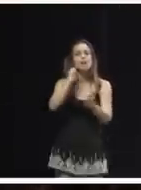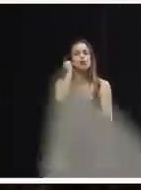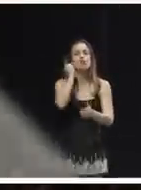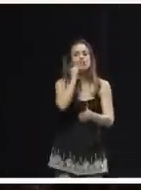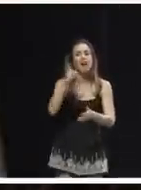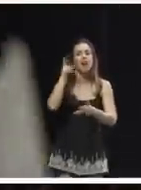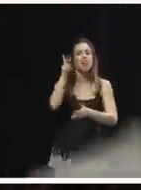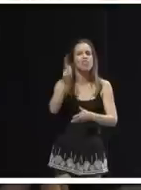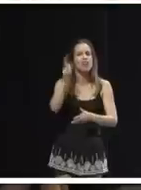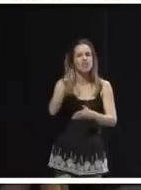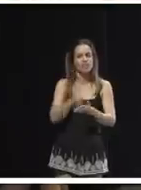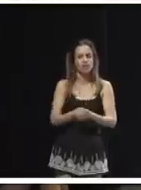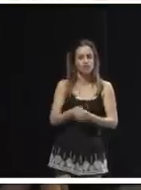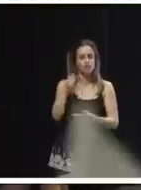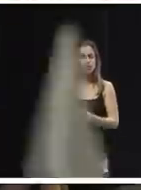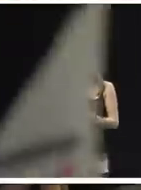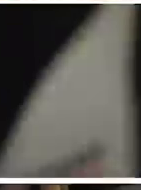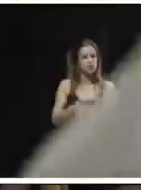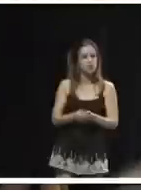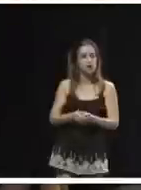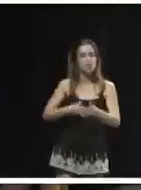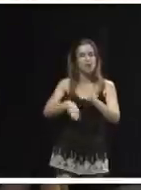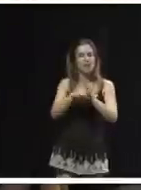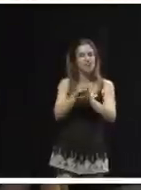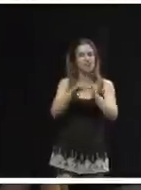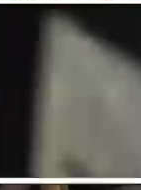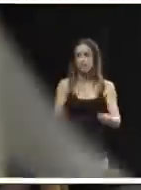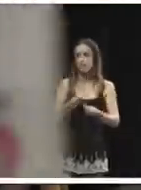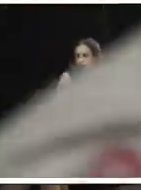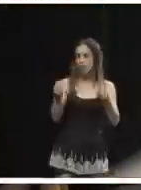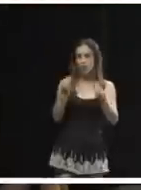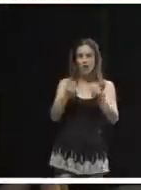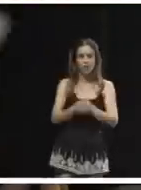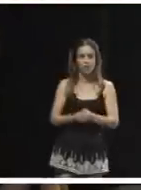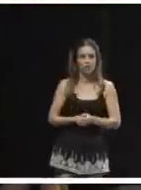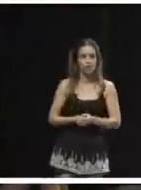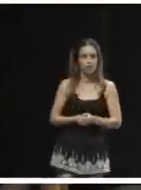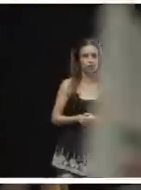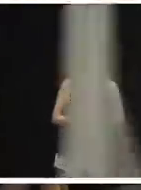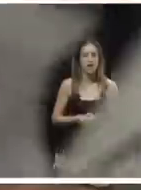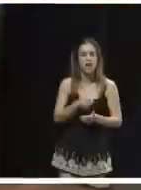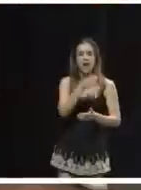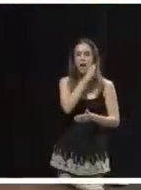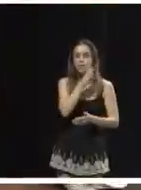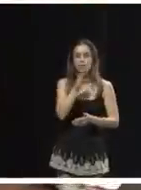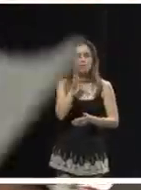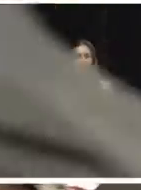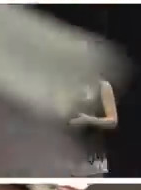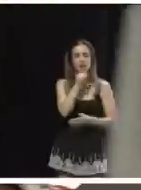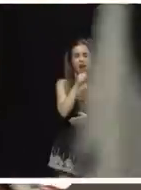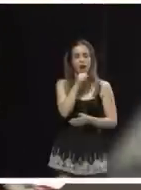por optimismo, para seguir mejorando. Y hablando de madres y de abuelas,